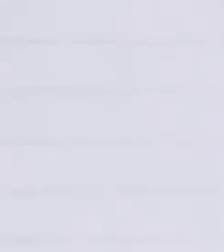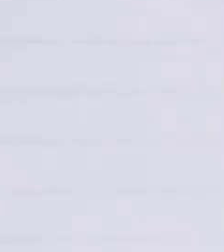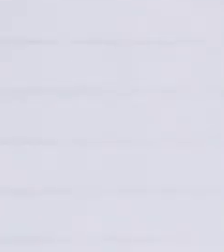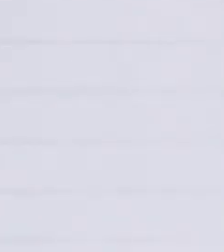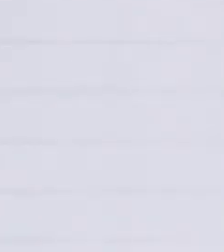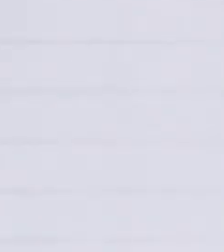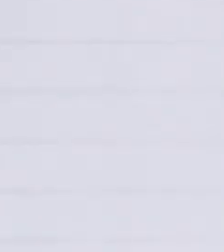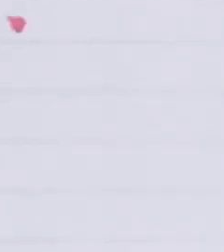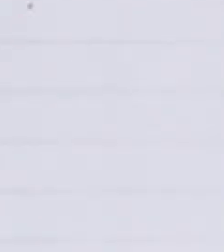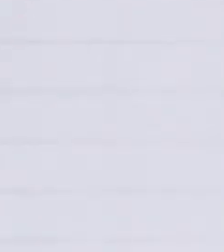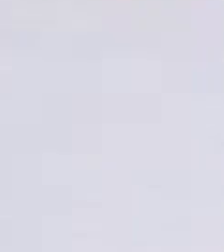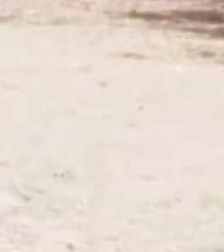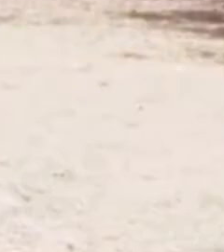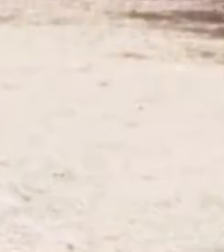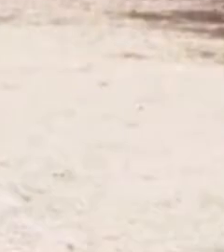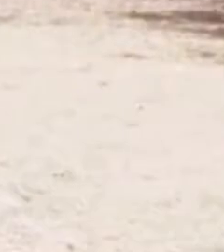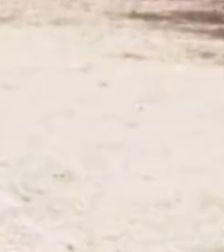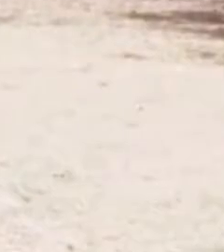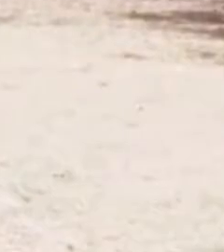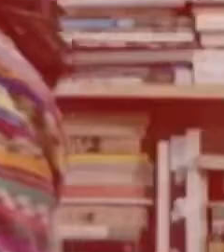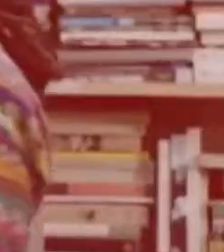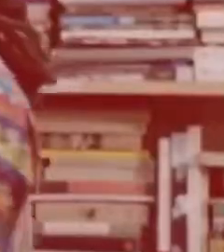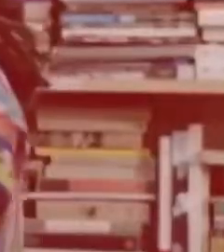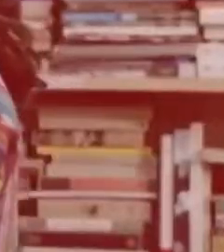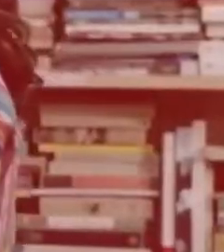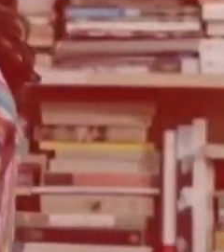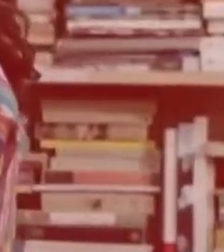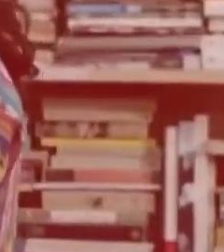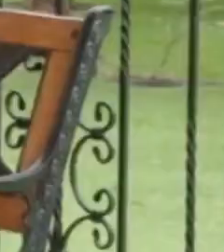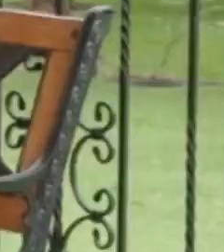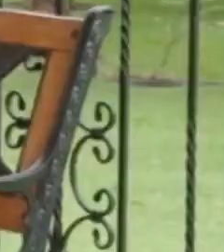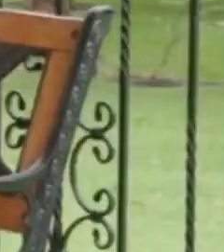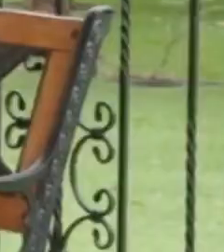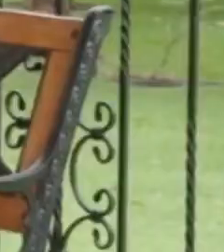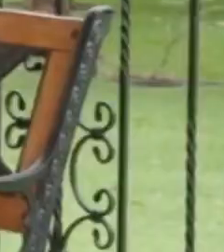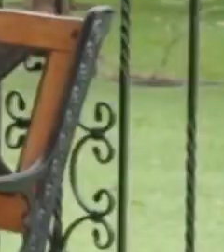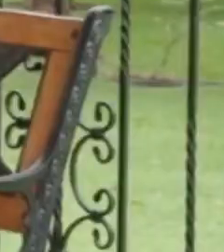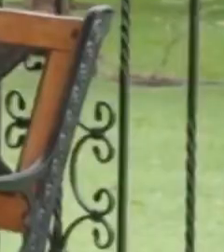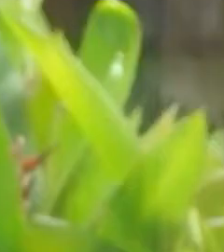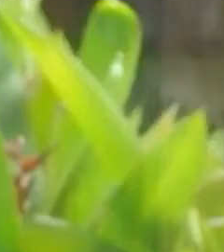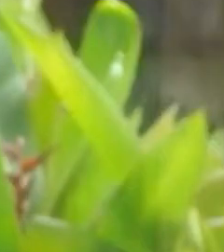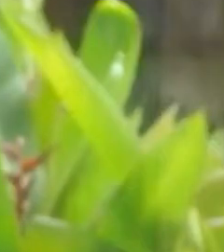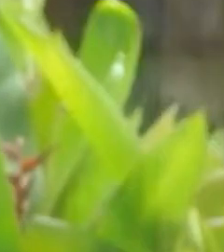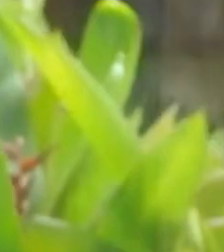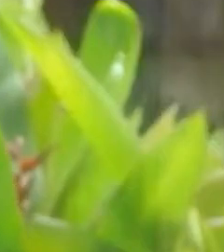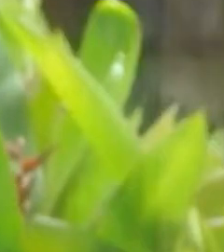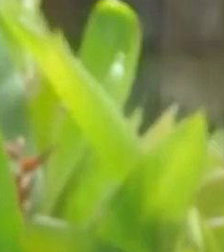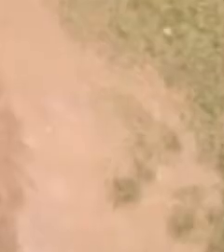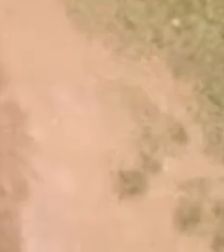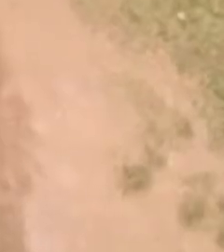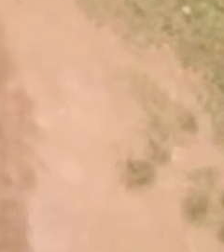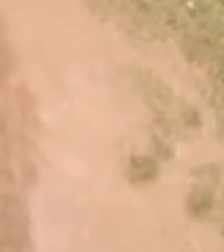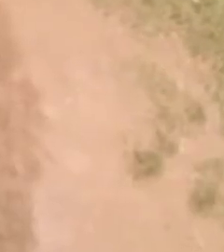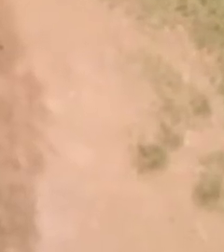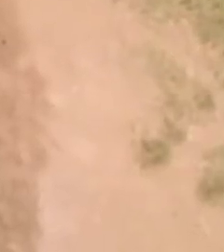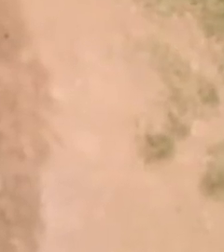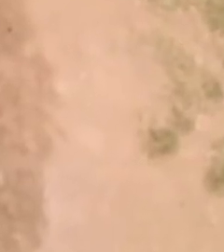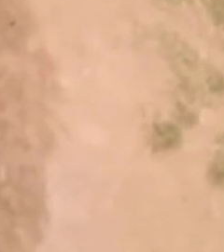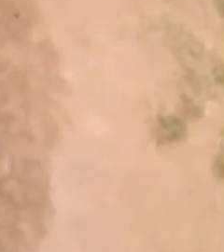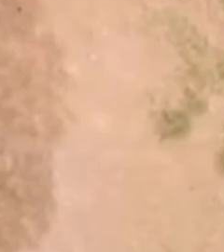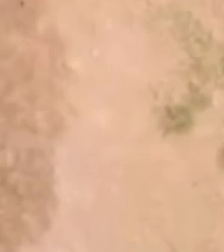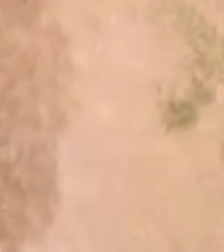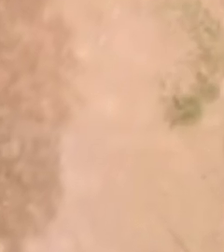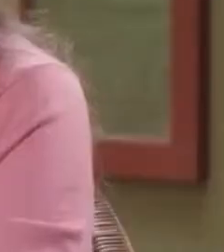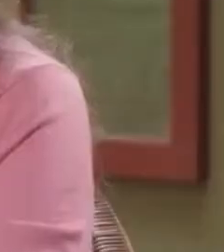Punto y Coma regresa con nueva temporada. Acompáñenos a conocer lo mejor de la literatura costarricense a través de